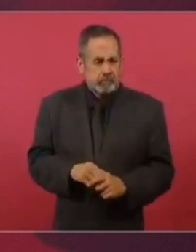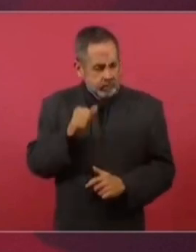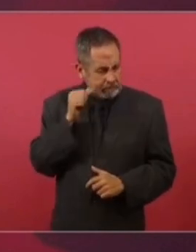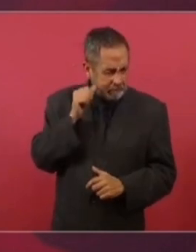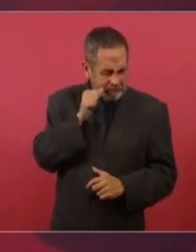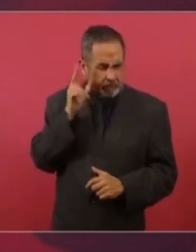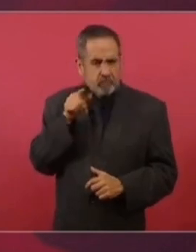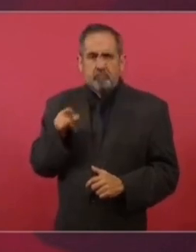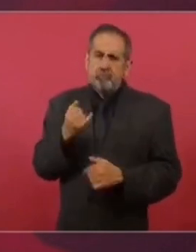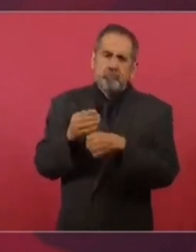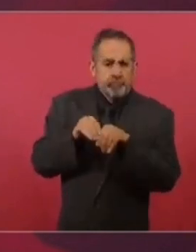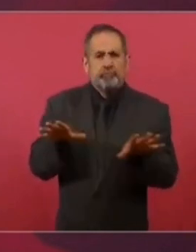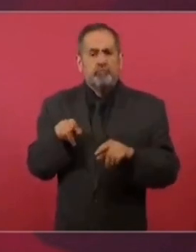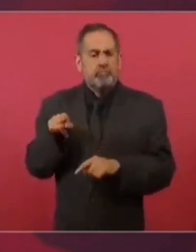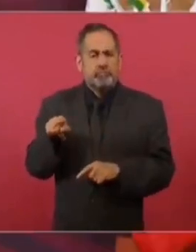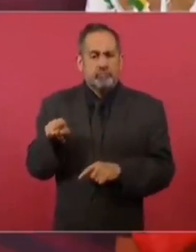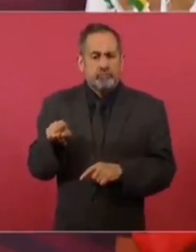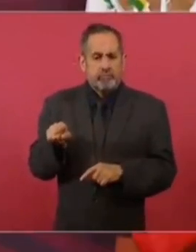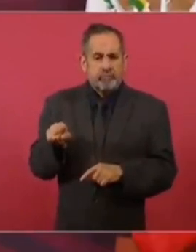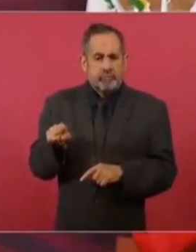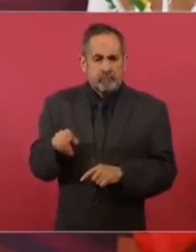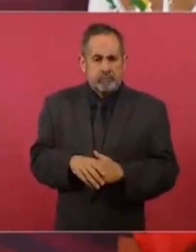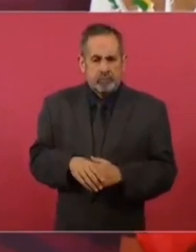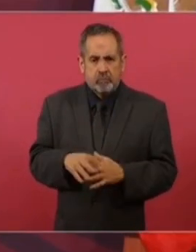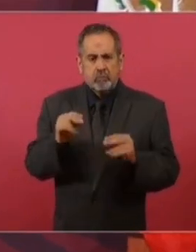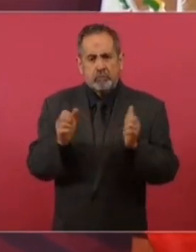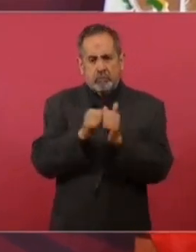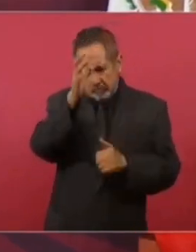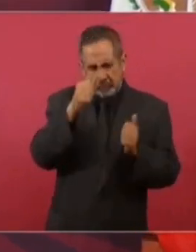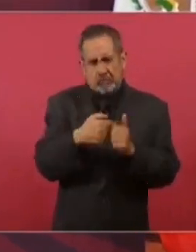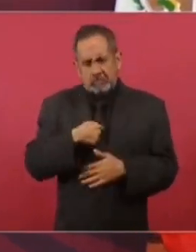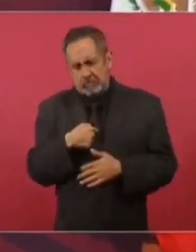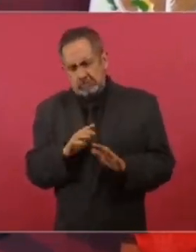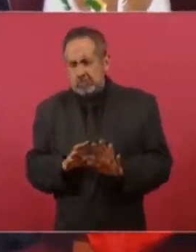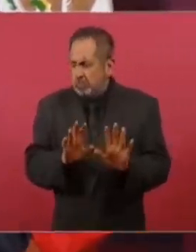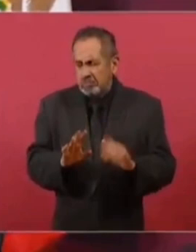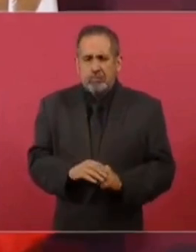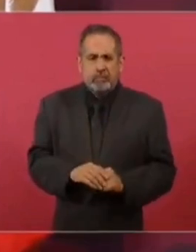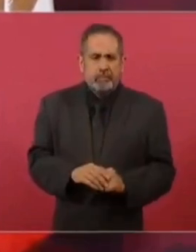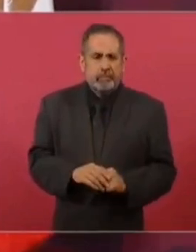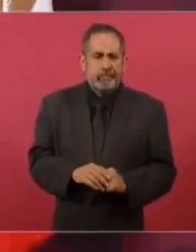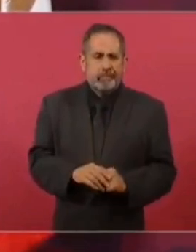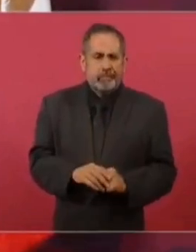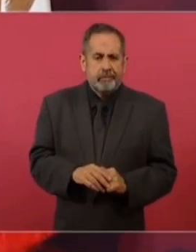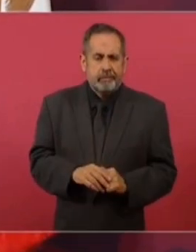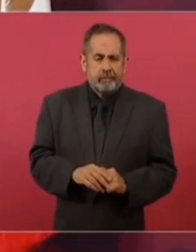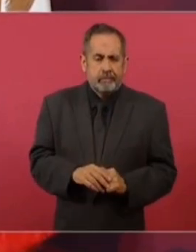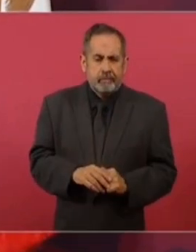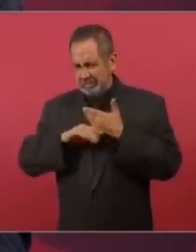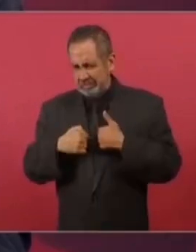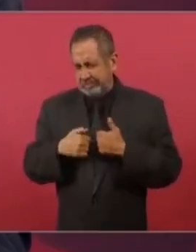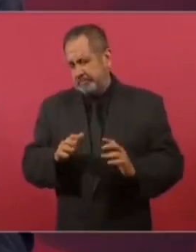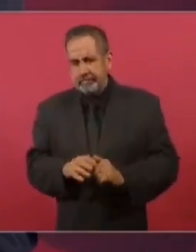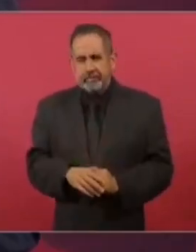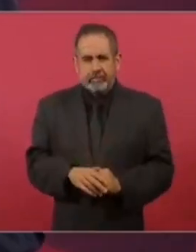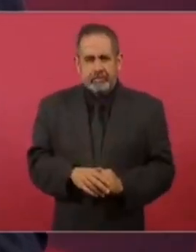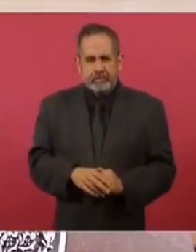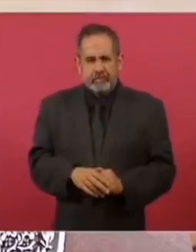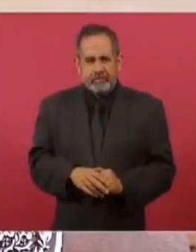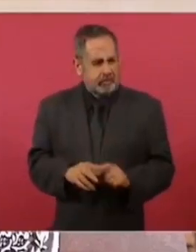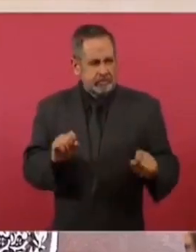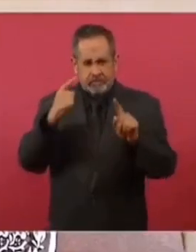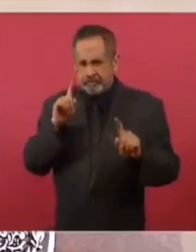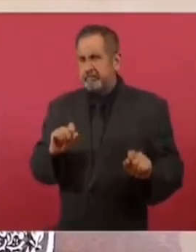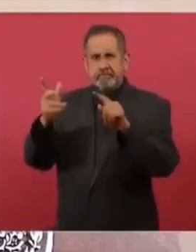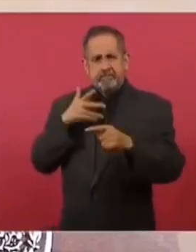ayer o antier, dio a conocer de que no estaba de acuerdo conmigo y me deseó que me fuera mal. Sería bueno incluso, si lo